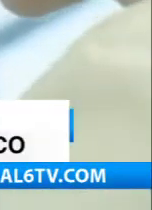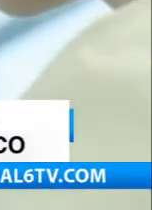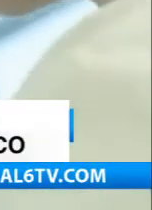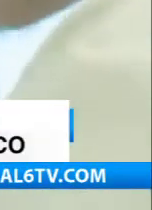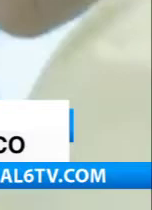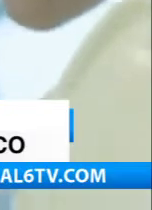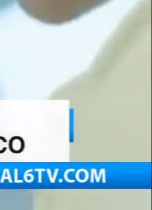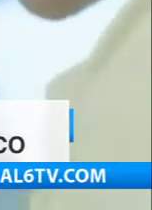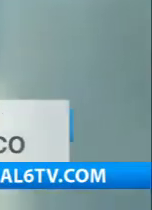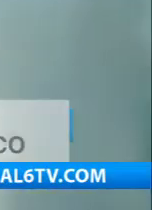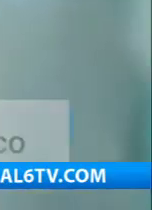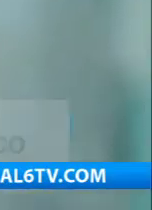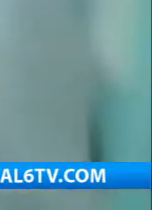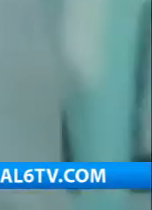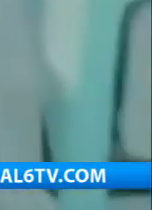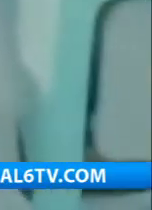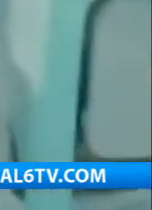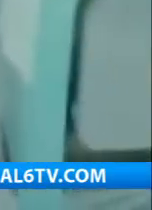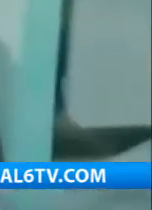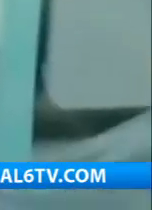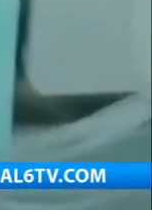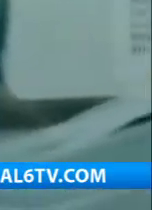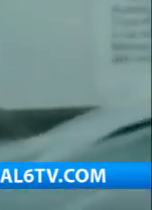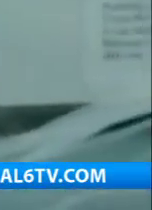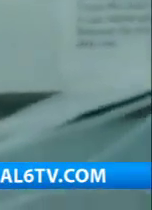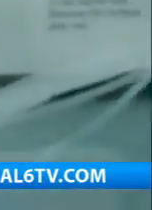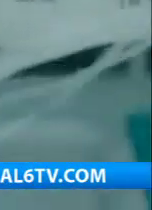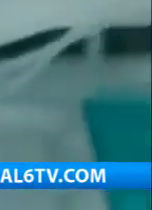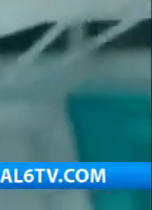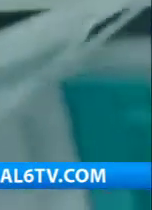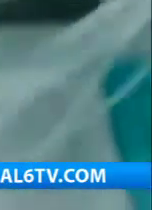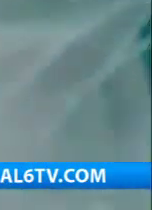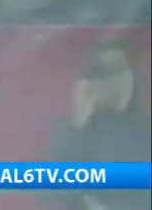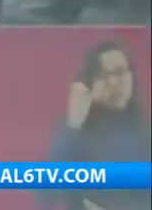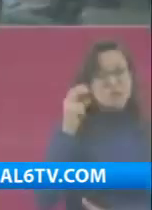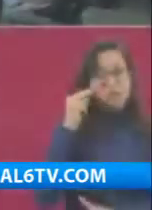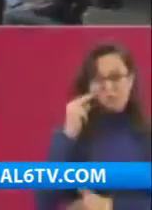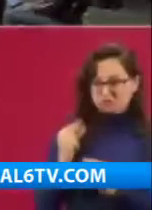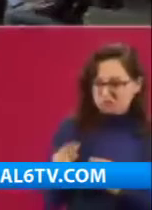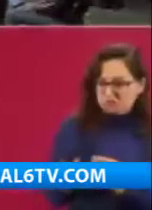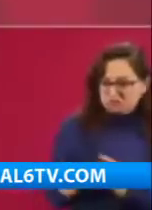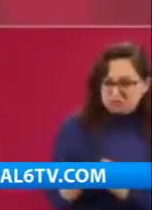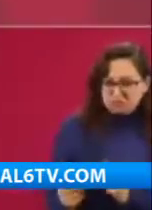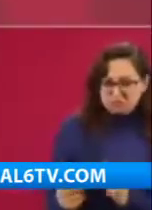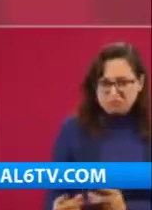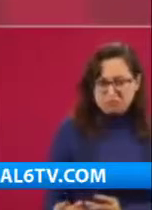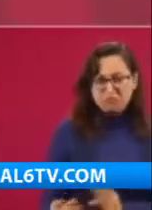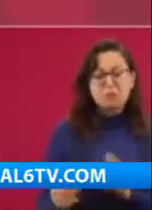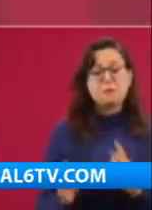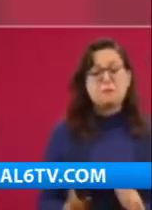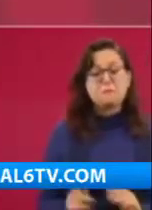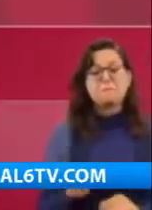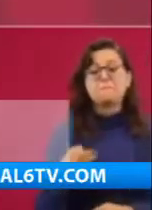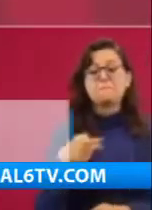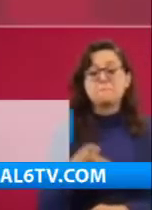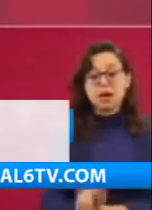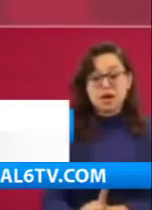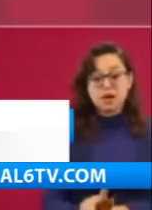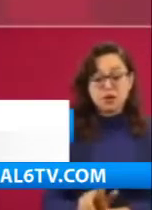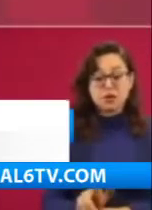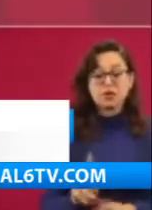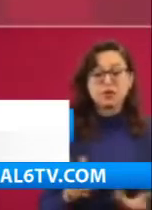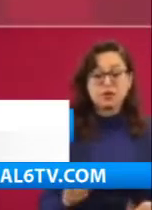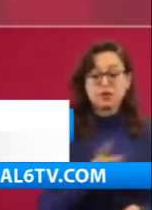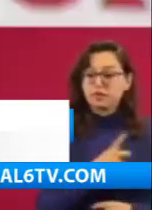fase 3 y las autoridades mexicanas están vigilando el desarrollo de este proceso. Recuerdo que es válido para todas las